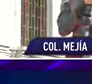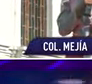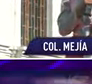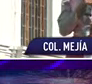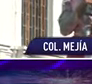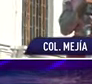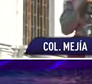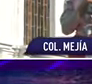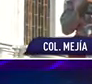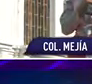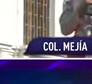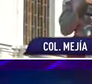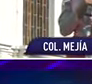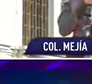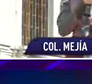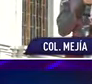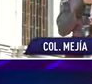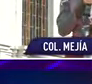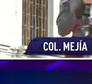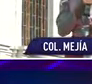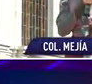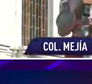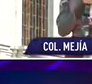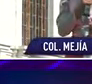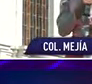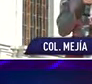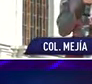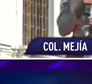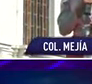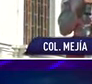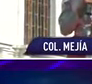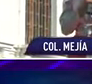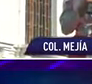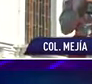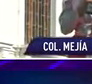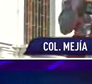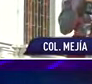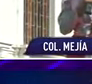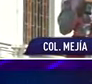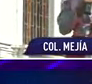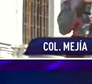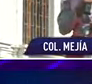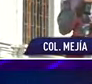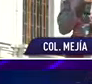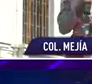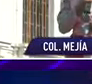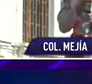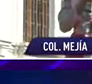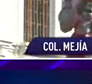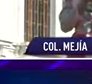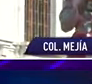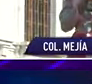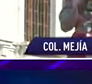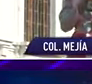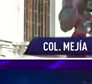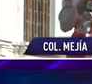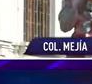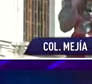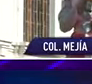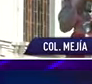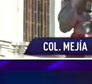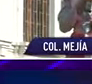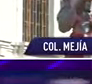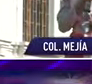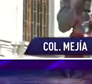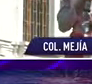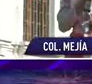y tiene una particularidad fue el primer normal como se le llamaba en esa época laico Así es primera institución laica precisamente